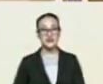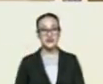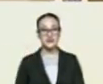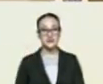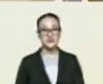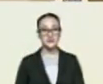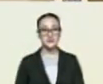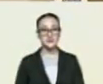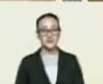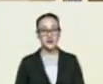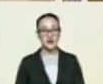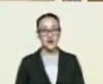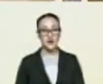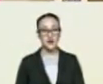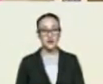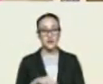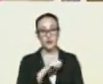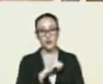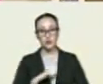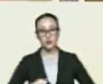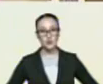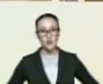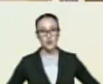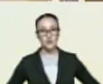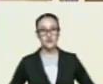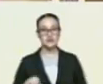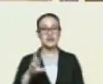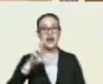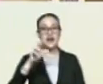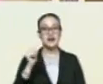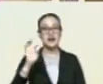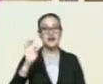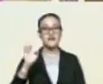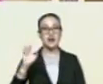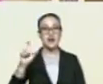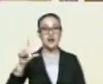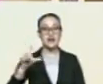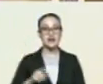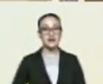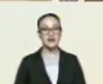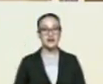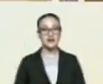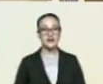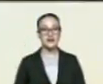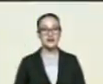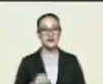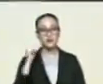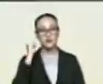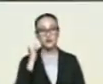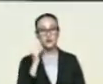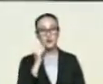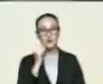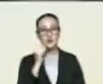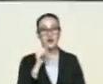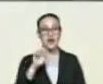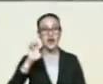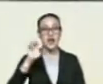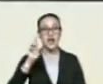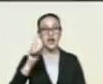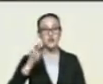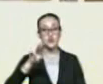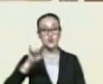del Estado Portuguesa, Rafael Calle, del Estado Sucre, Edwin